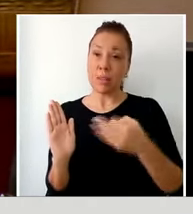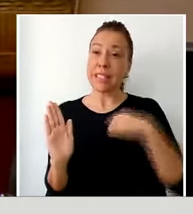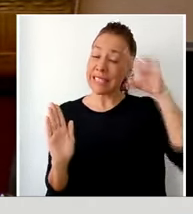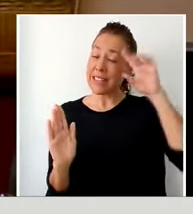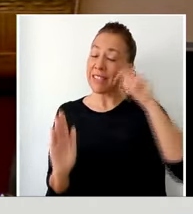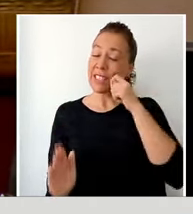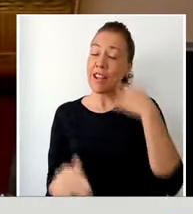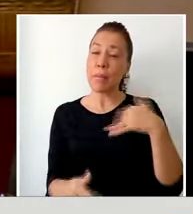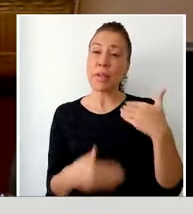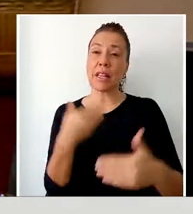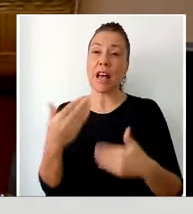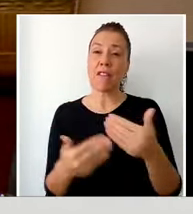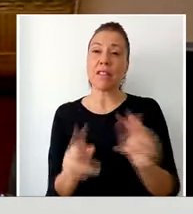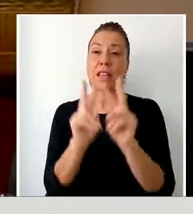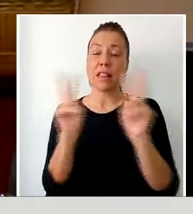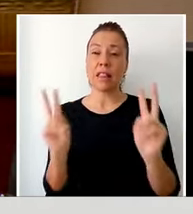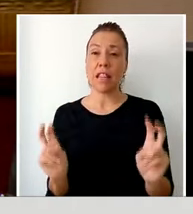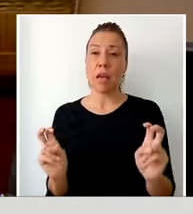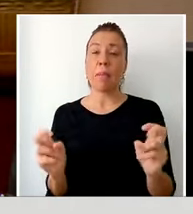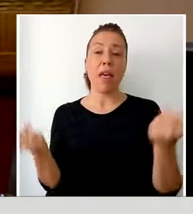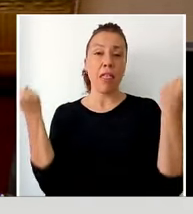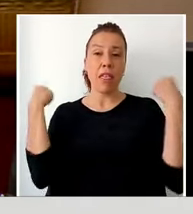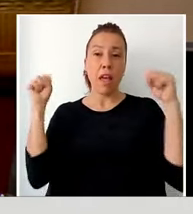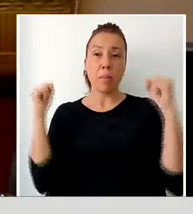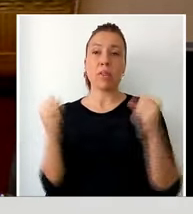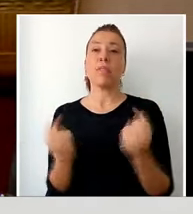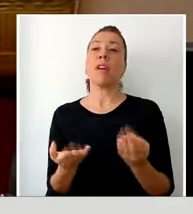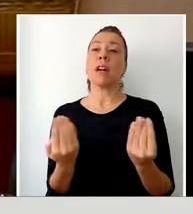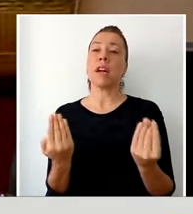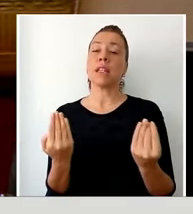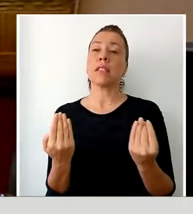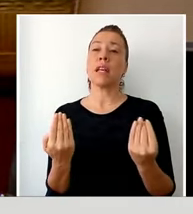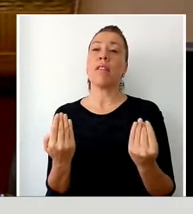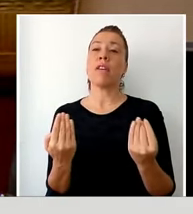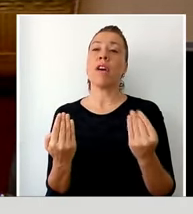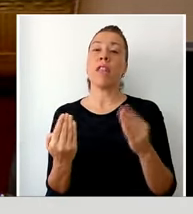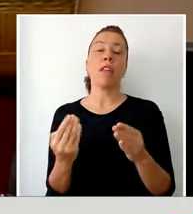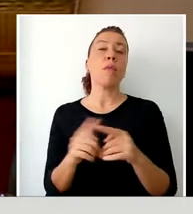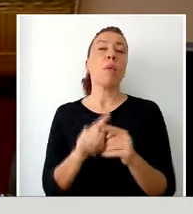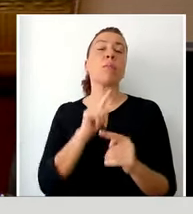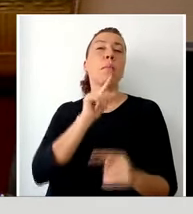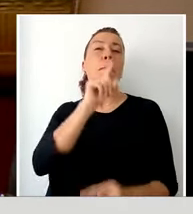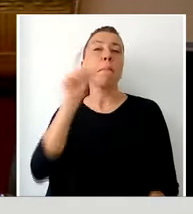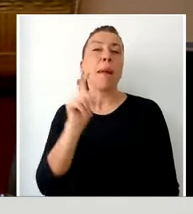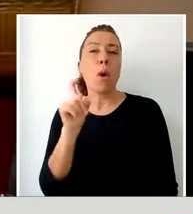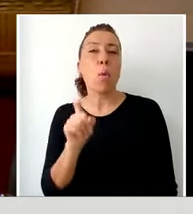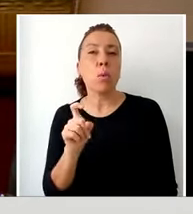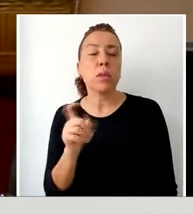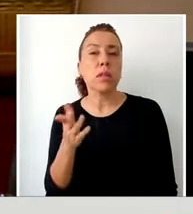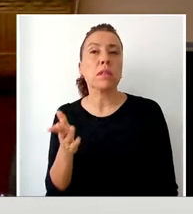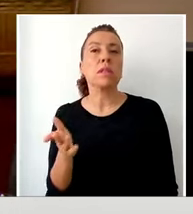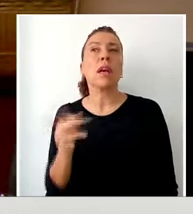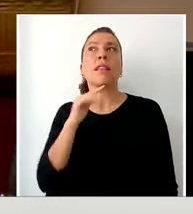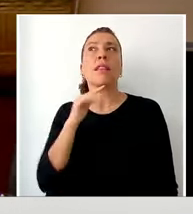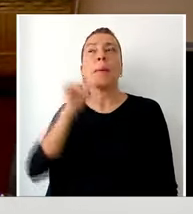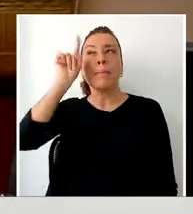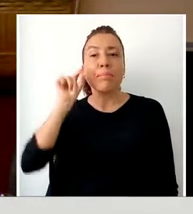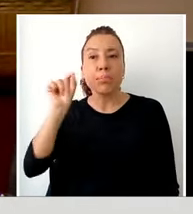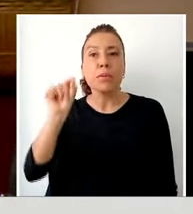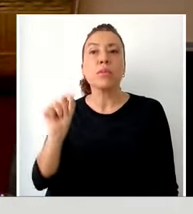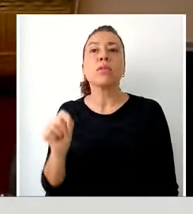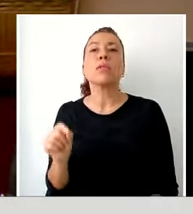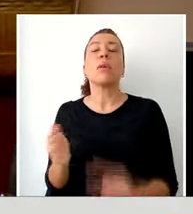Avance en materia deportiva es necesario poner los respectivos signos de exclamación e interrogación en sus posibles carencias y debates